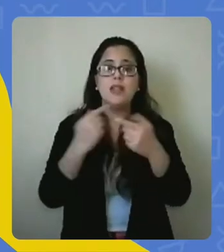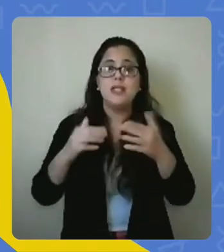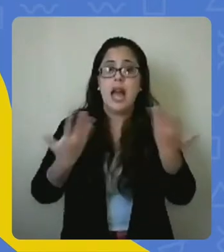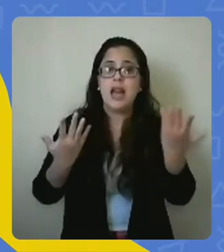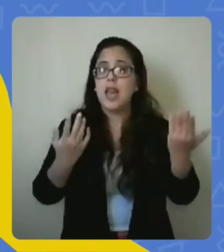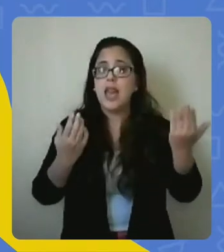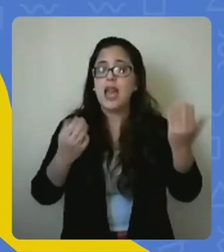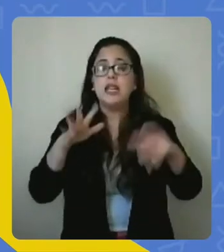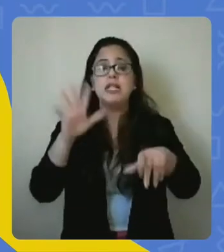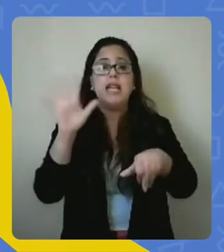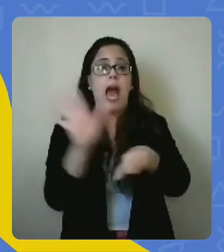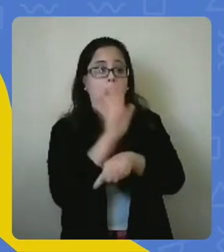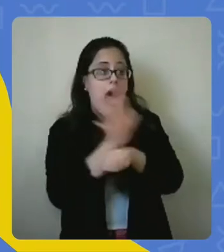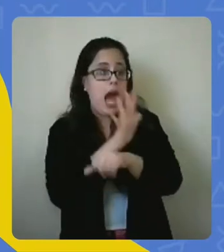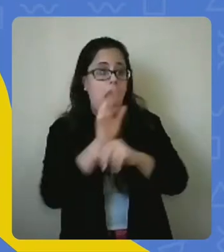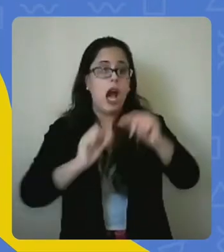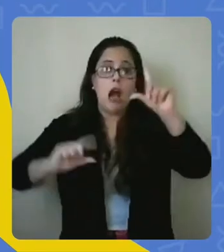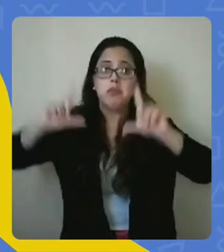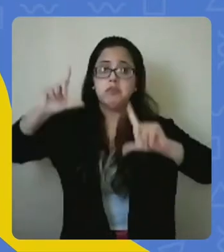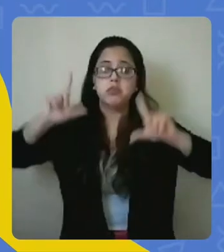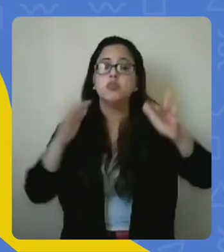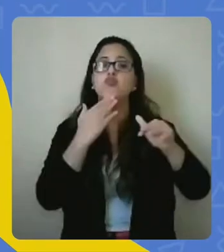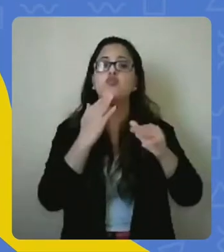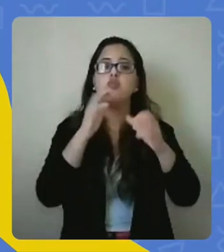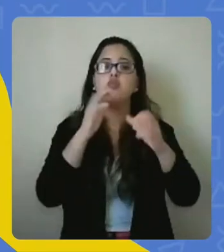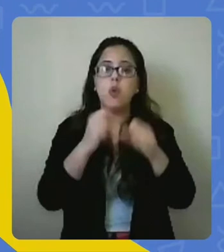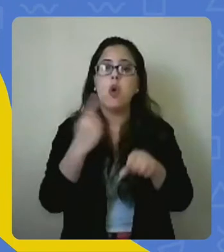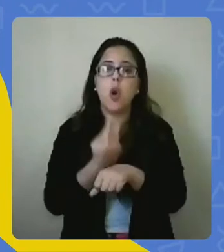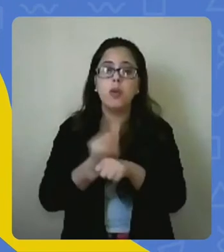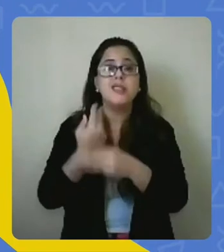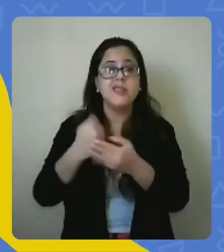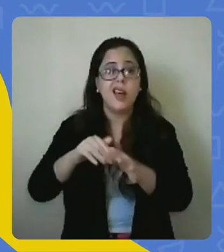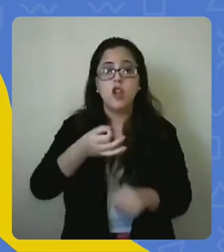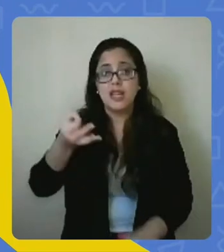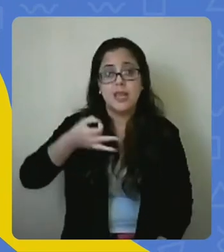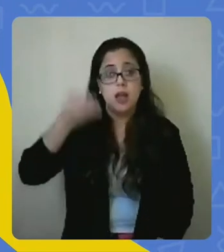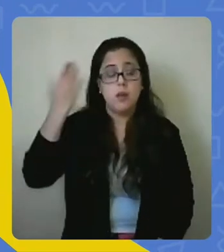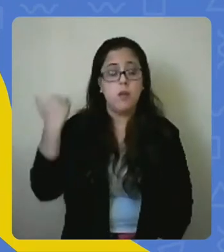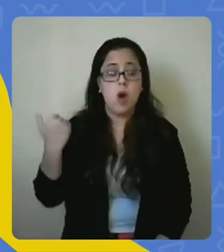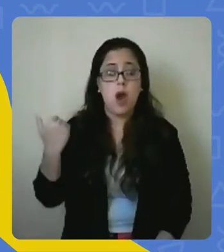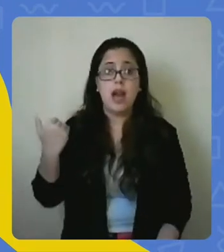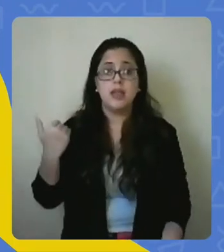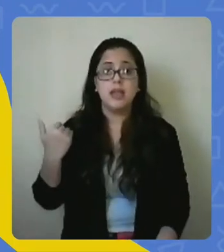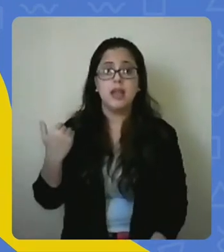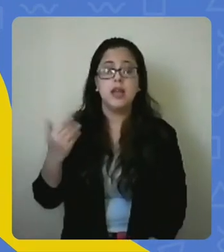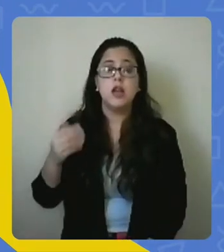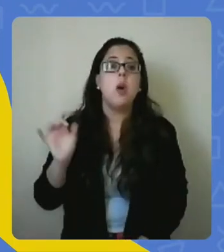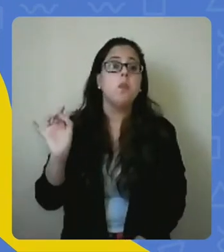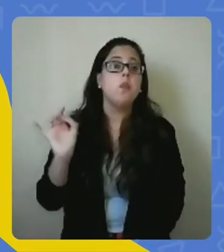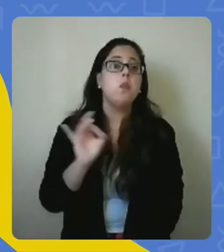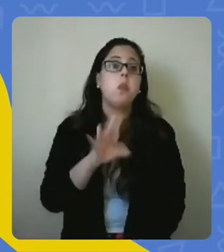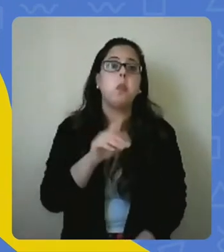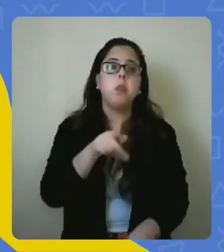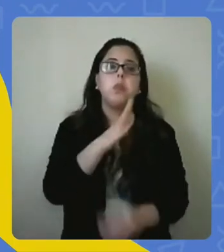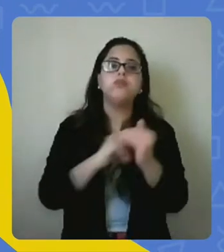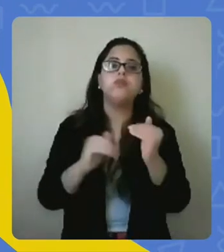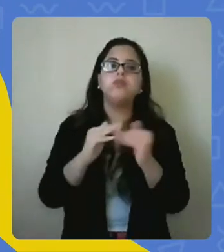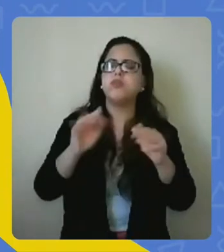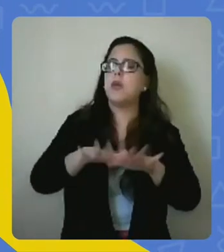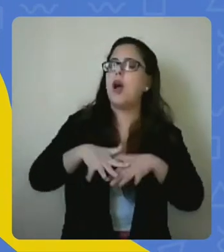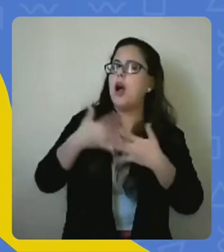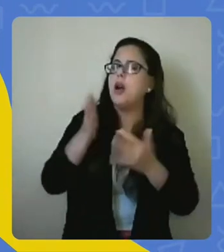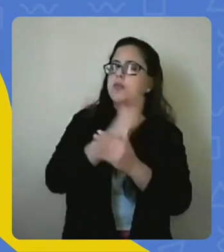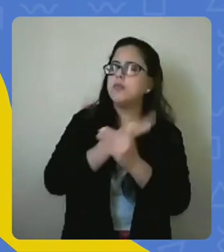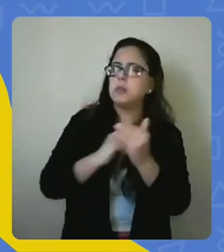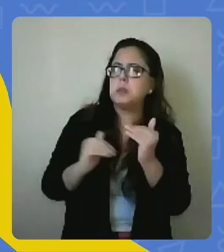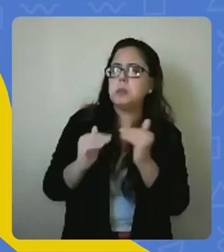situaciones. Podemos conversar, esto que decíamos hace un rato, acerca de si esta misma situación a mí me hubiese generado la misma emoción, o yo creo que